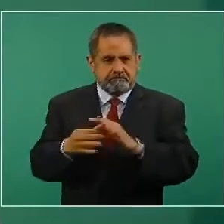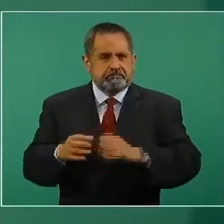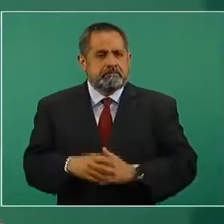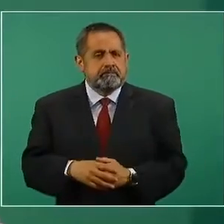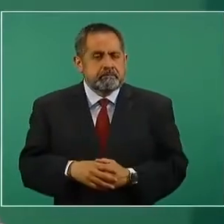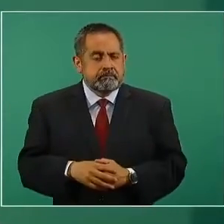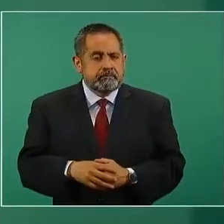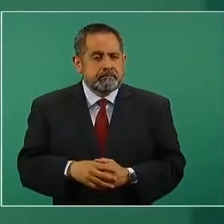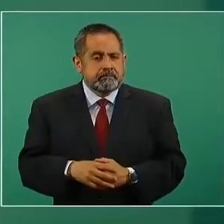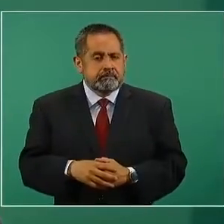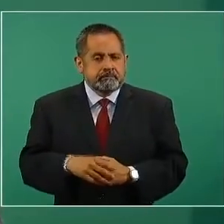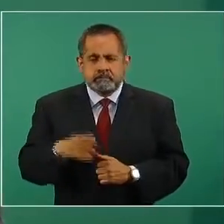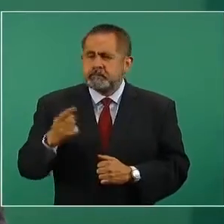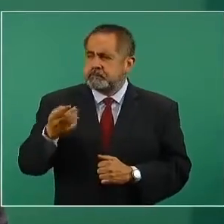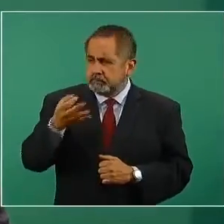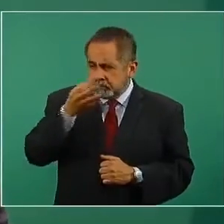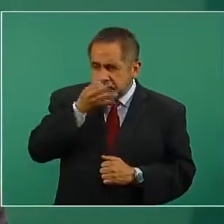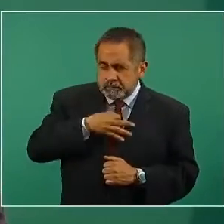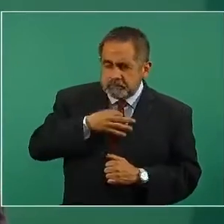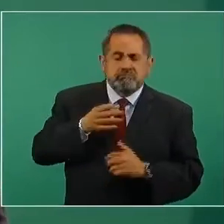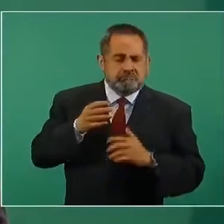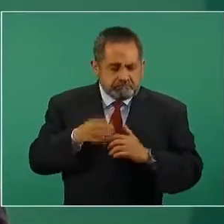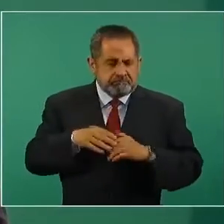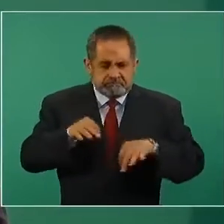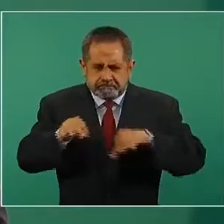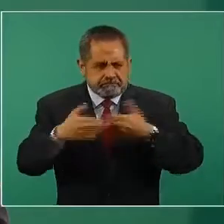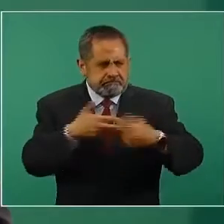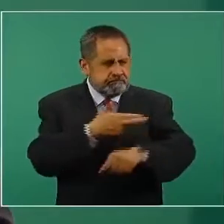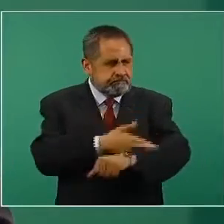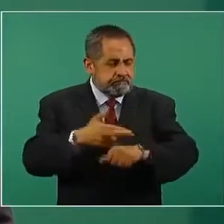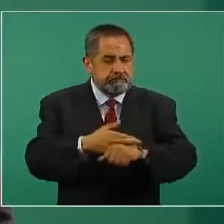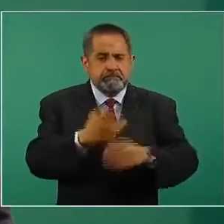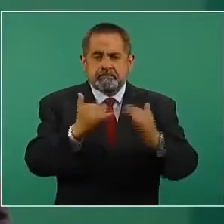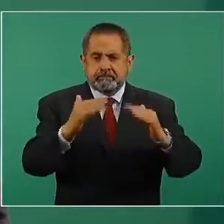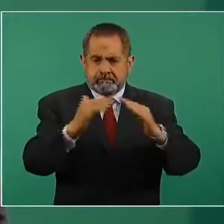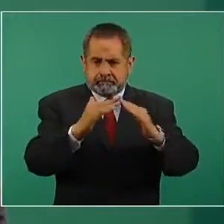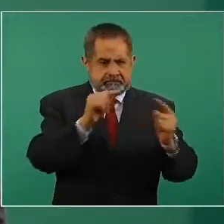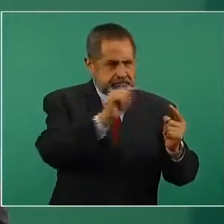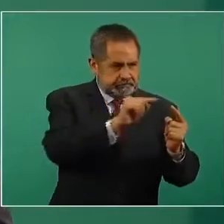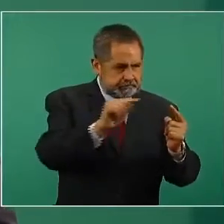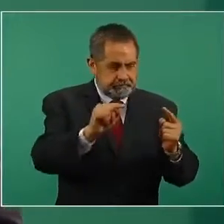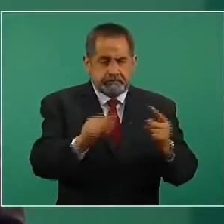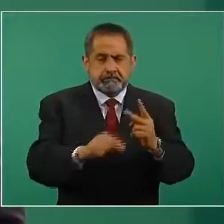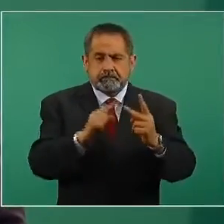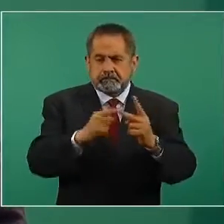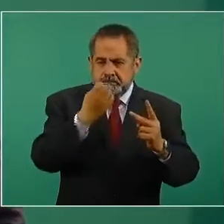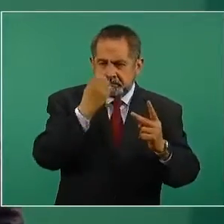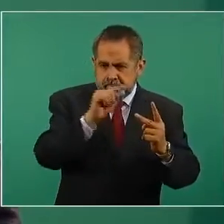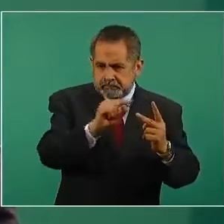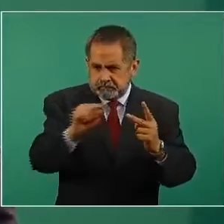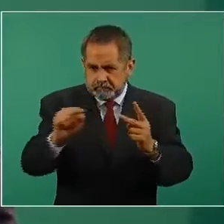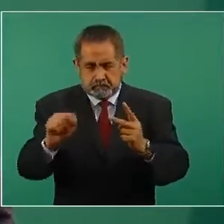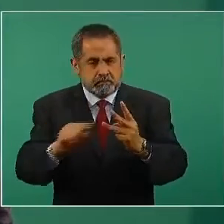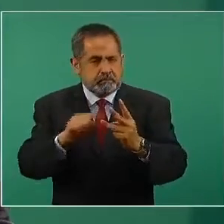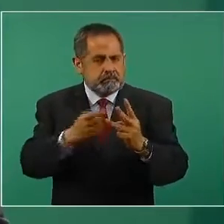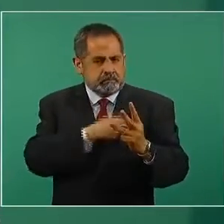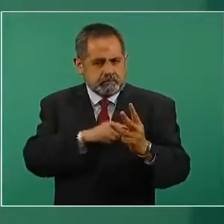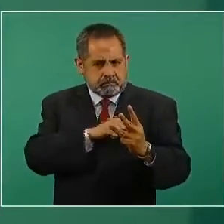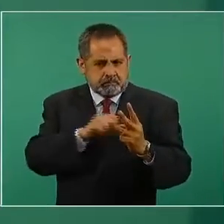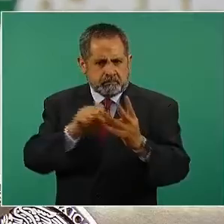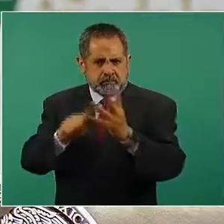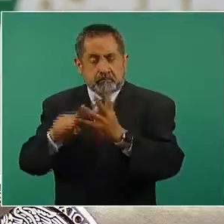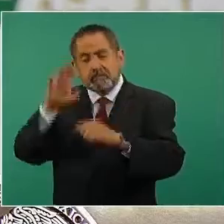proceso se atendieron acciones de vivienda, acciones educativas, de salud y